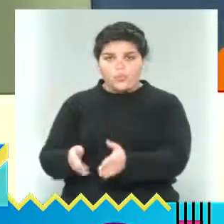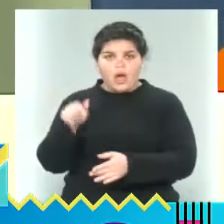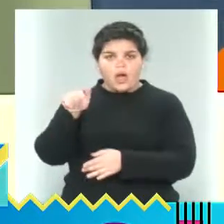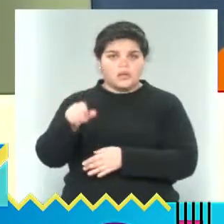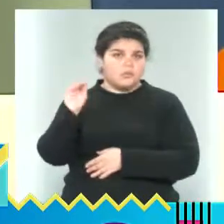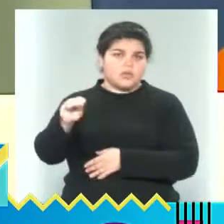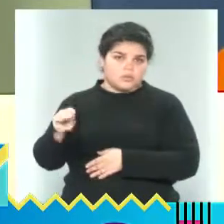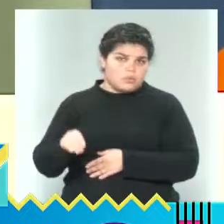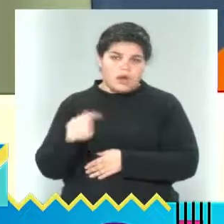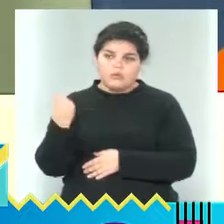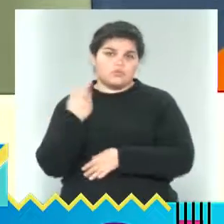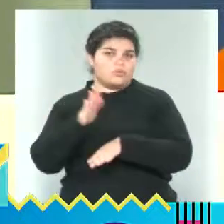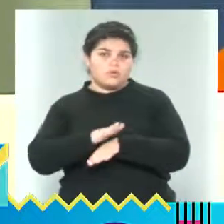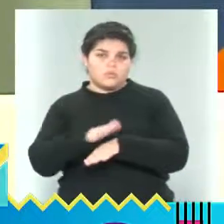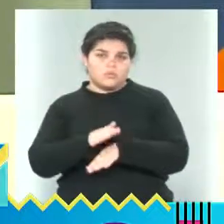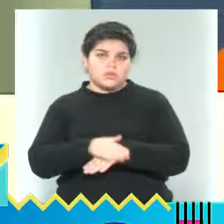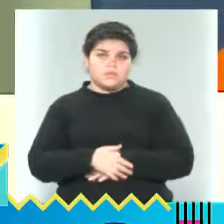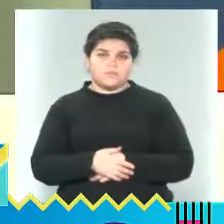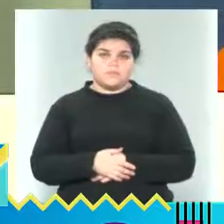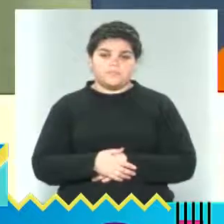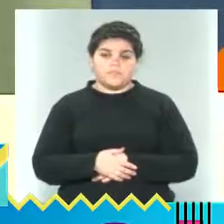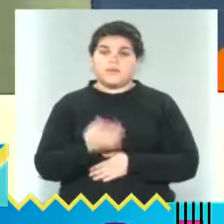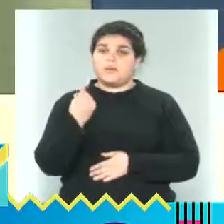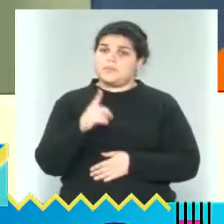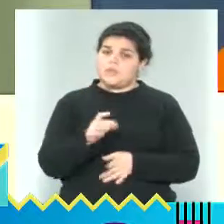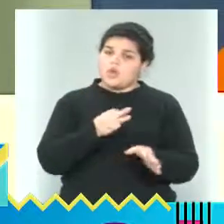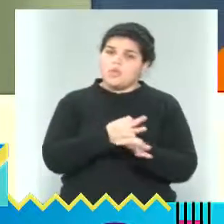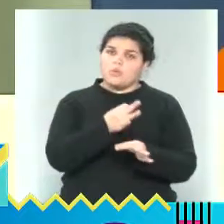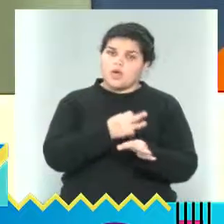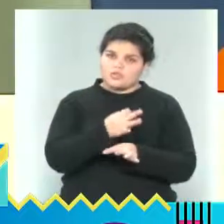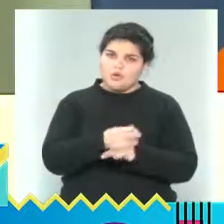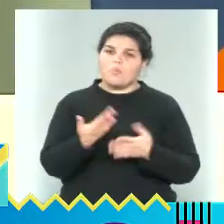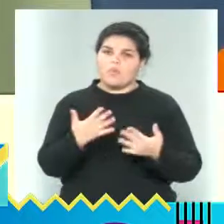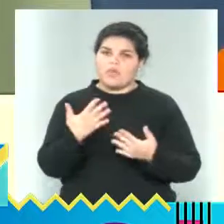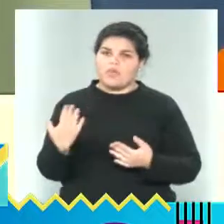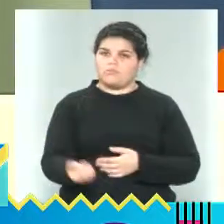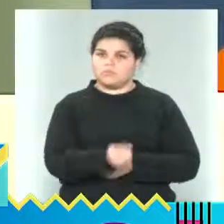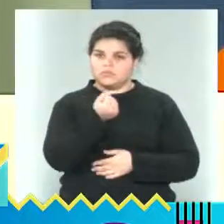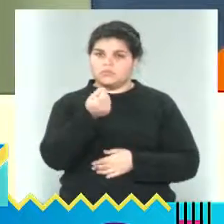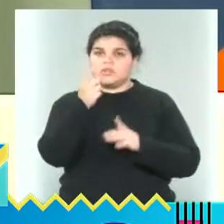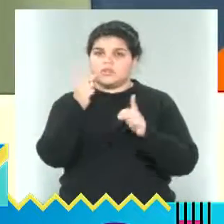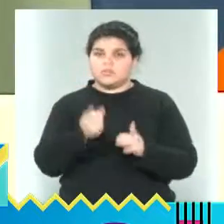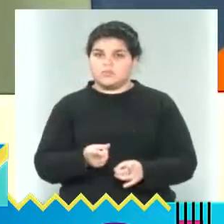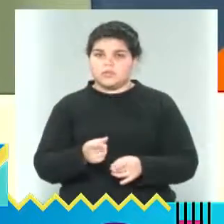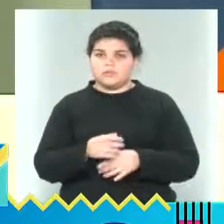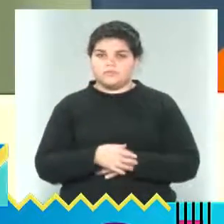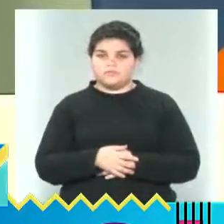Entonces, pero a través de la educación se consigue eso, a través de las medidas